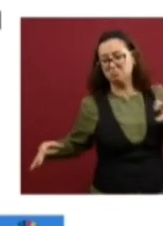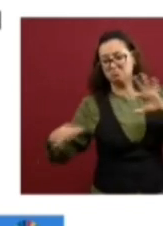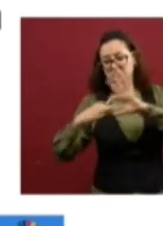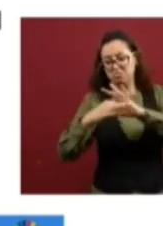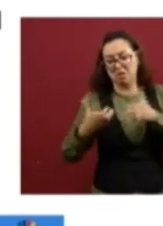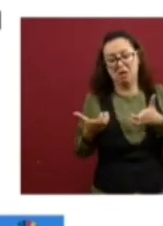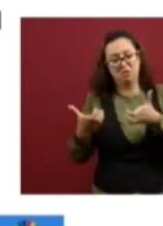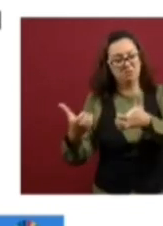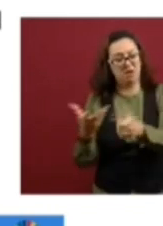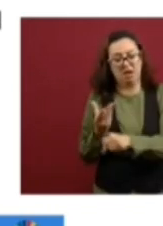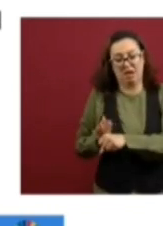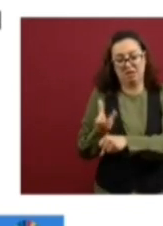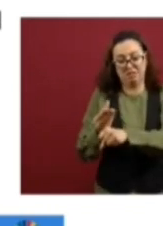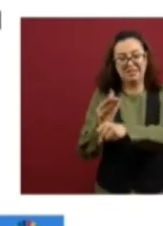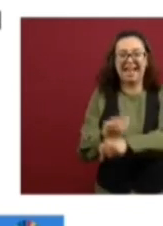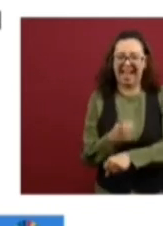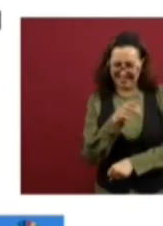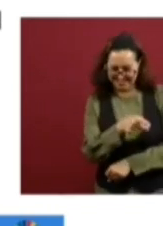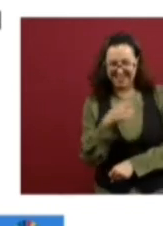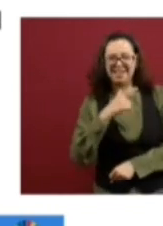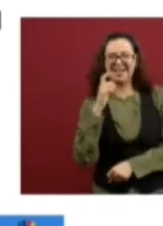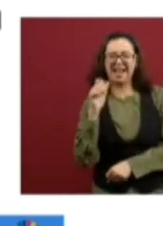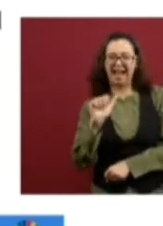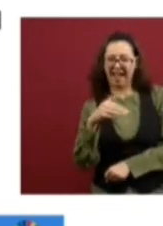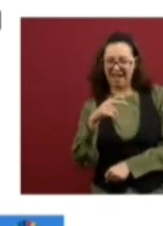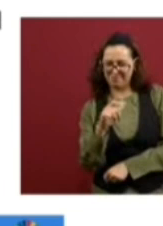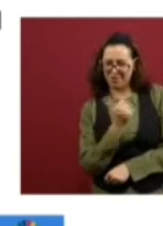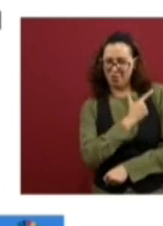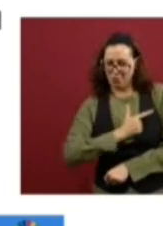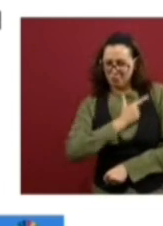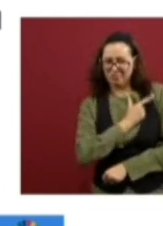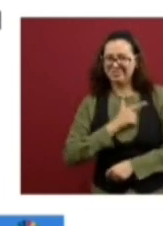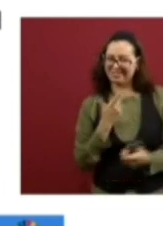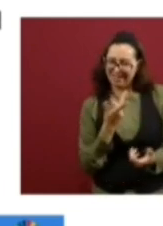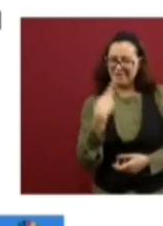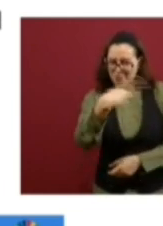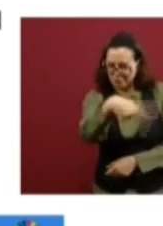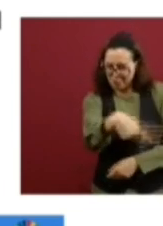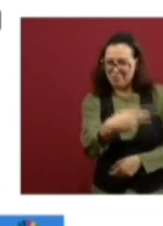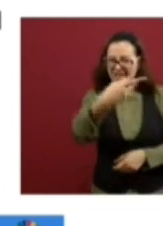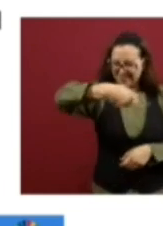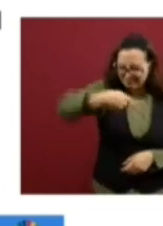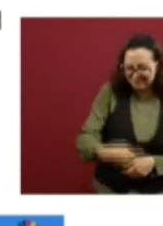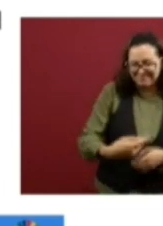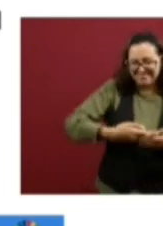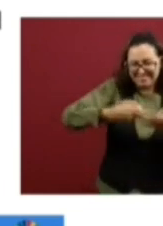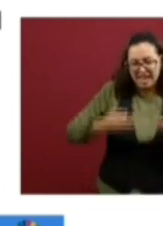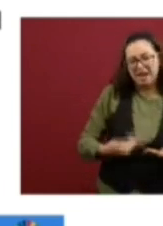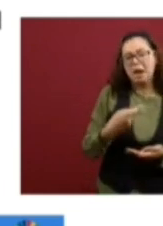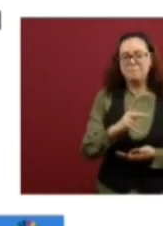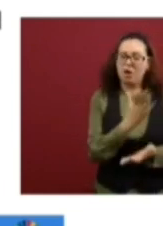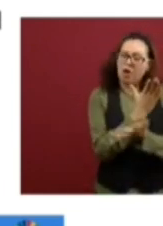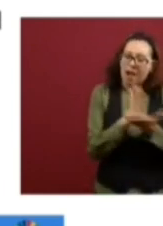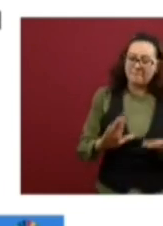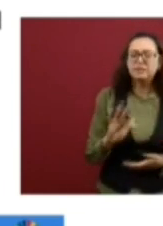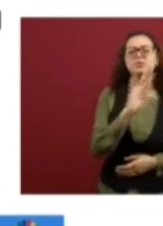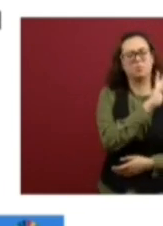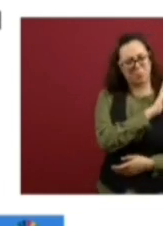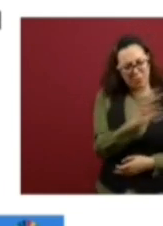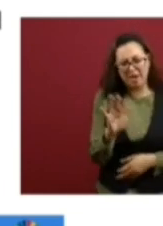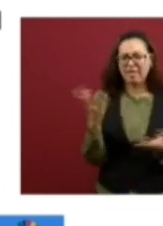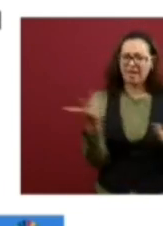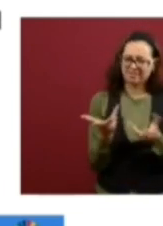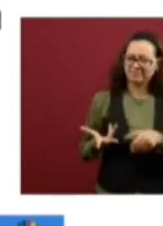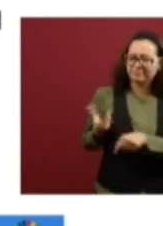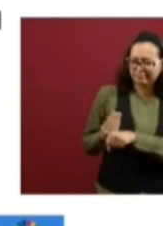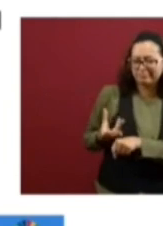lo que falta yo sé que le va a gustar pero pero no es por eso digo además de que ustedes ya ya pero pero es viable es posible y